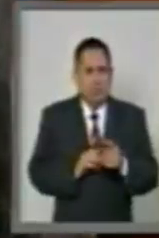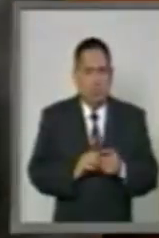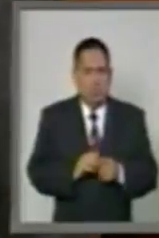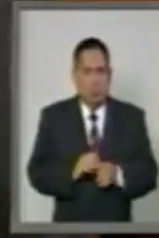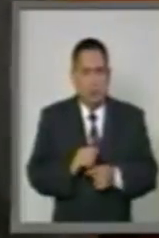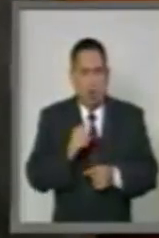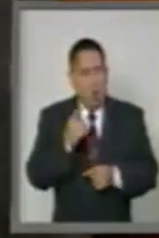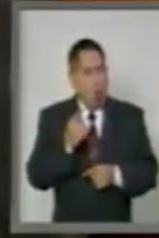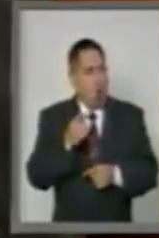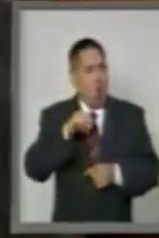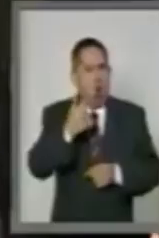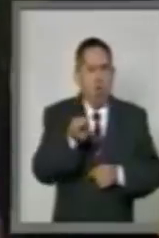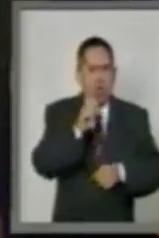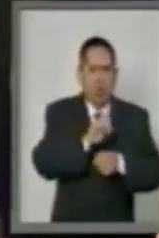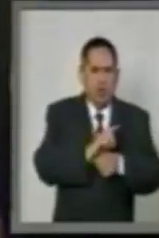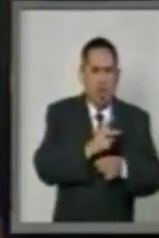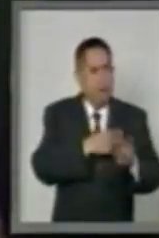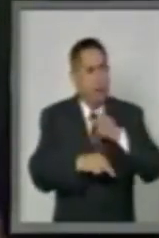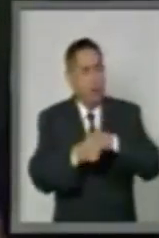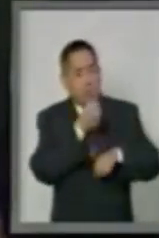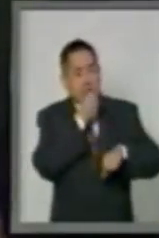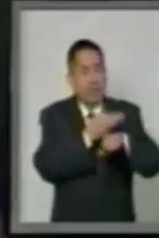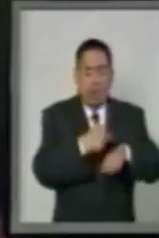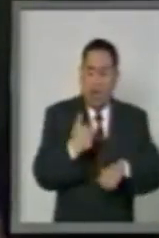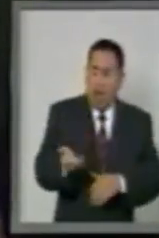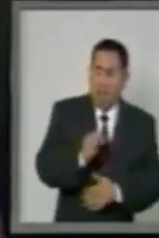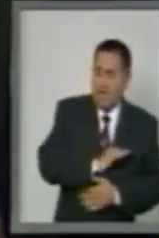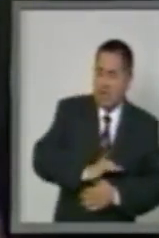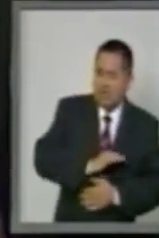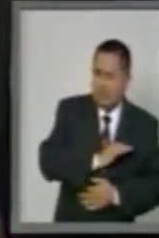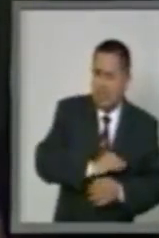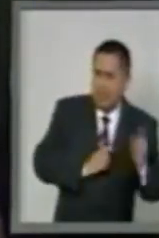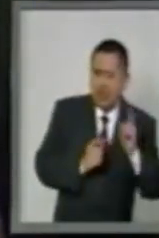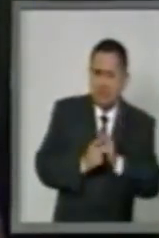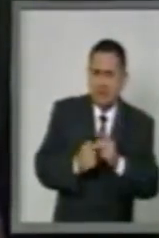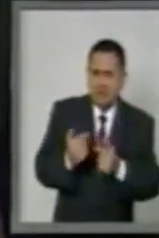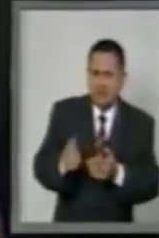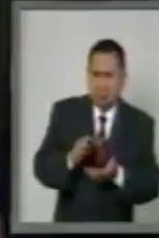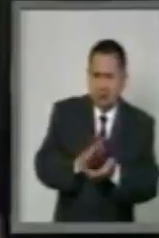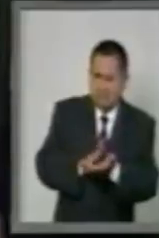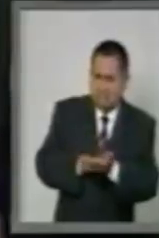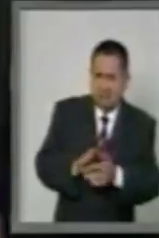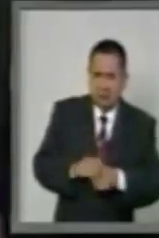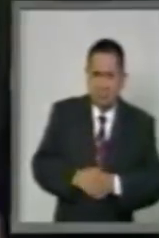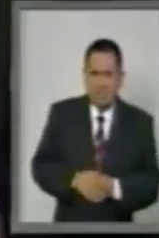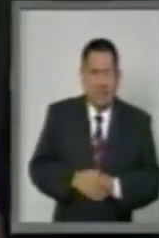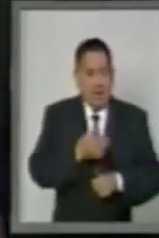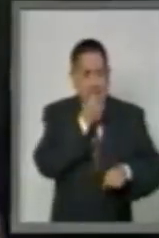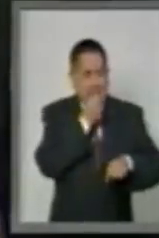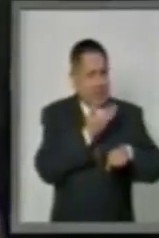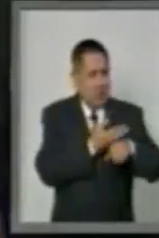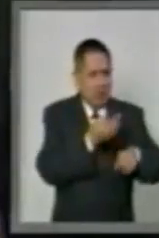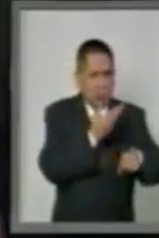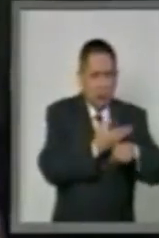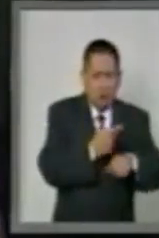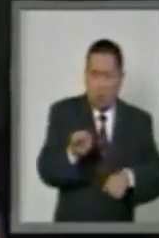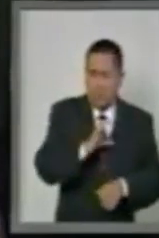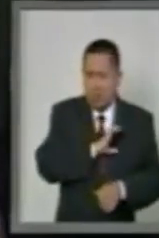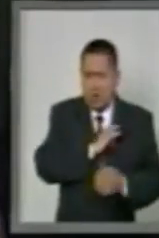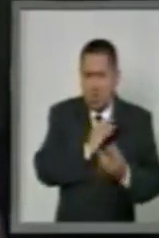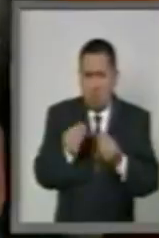vino a felicitarlo el secretario del Tesoro de Estados Unidos. El secretario del Tesoro lo quiere usted mucho, es su